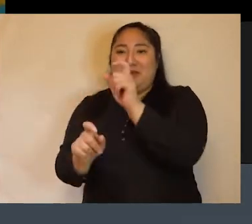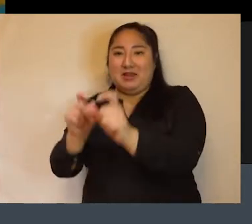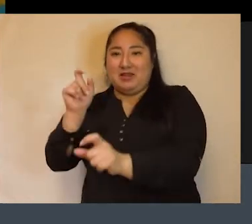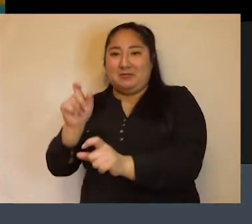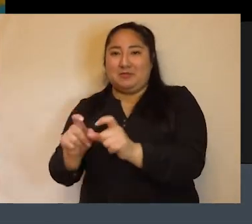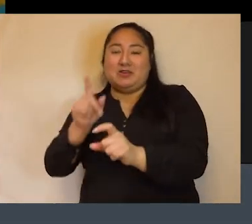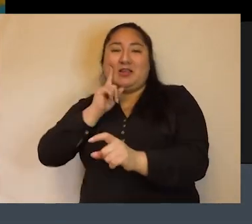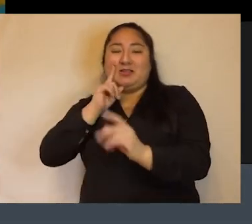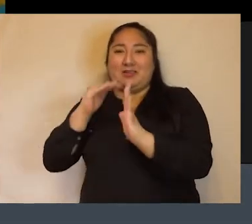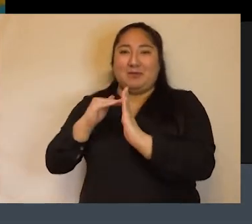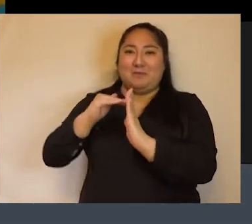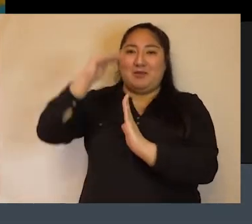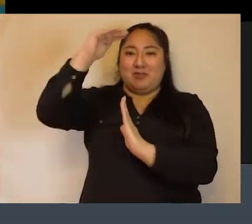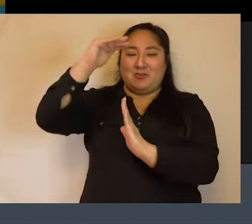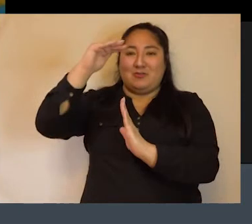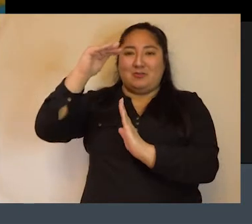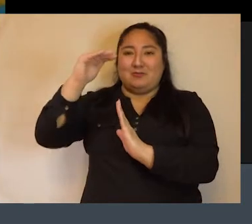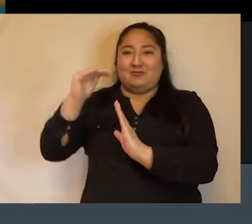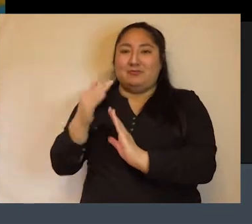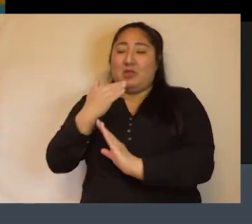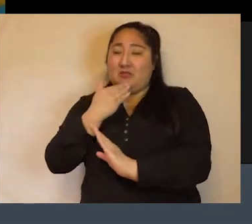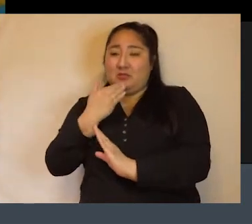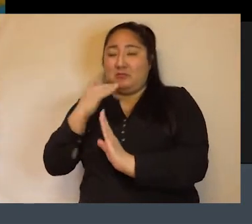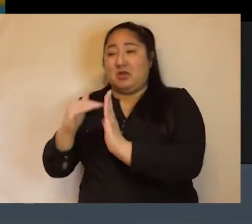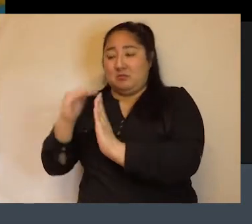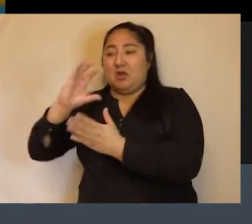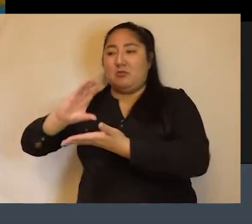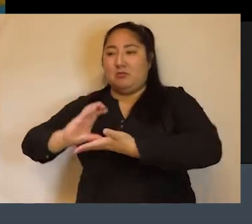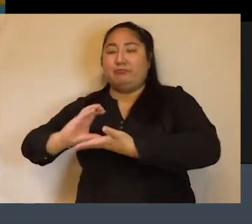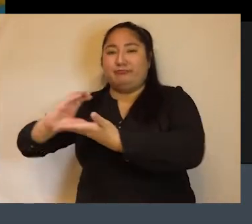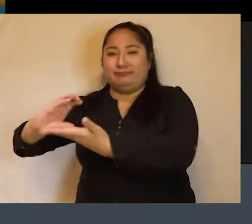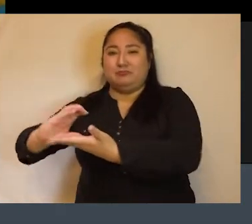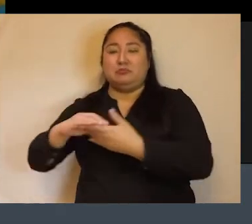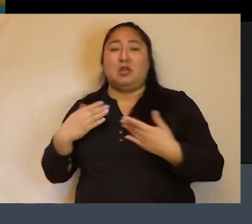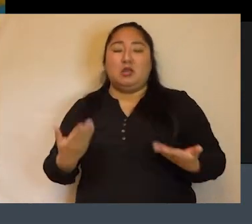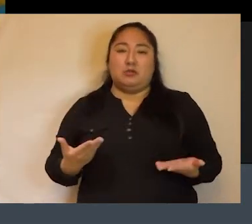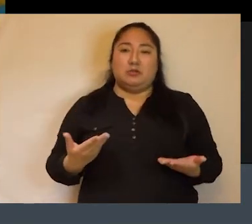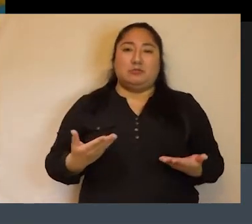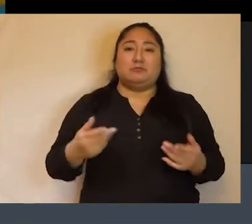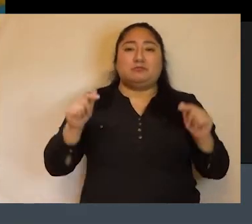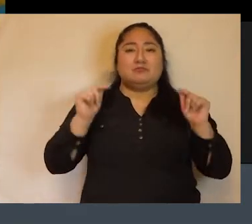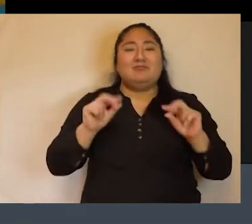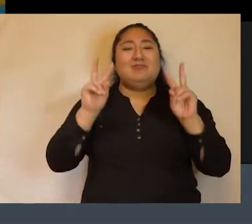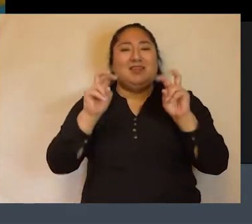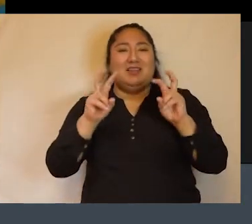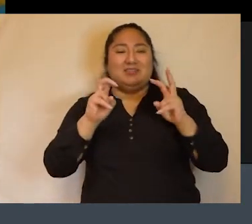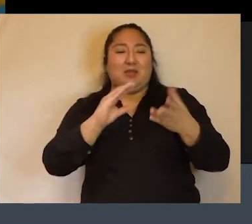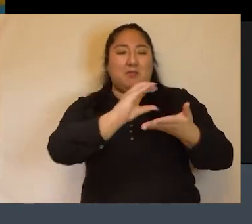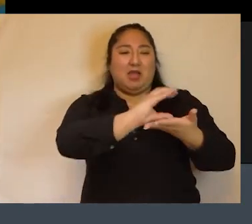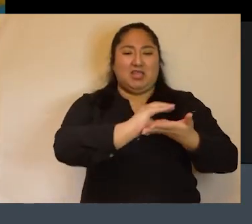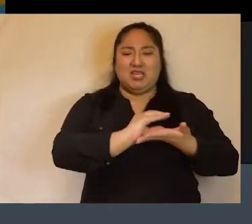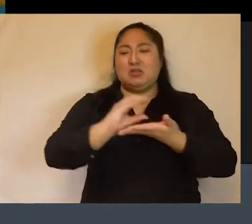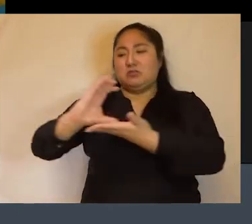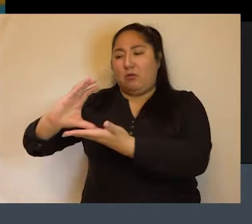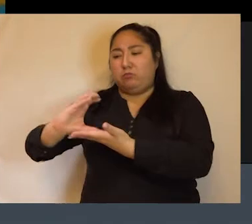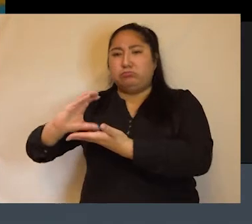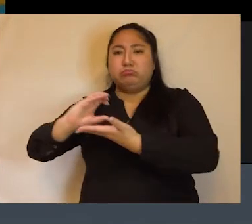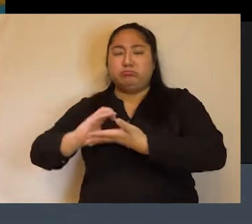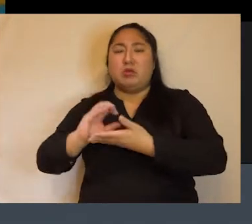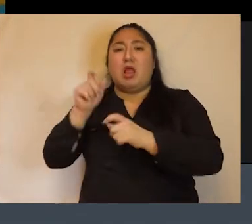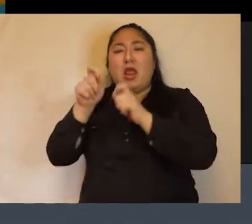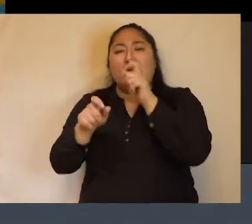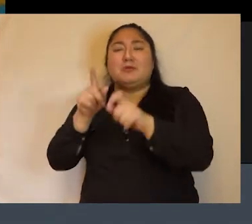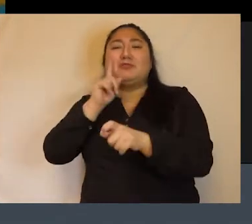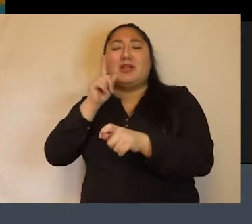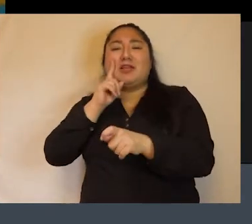tienen mayores fondos acumulados y que obviamente tienen también mayores ingresos, ¿sí? En los tramos de alto ingreso, aquellos que tengan